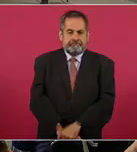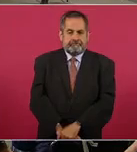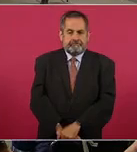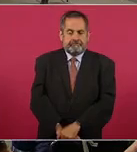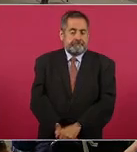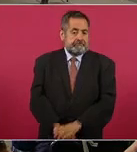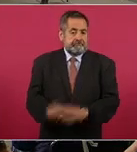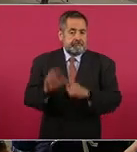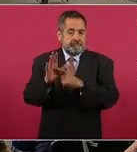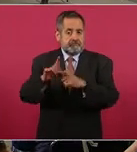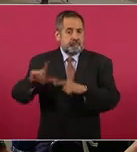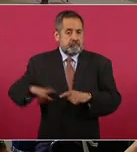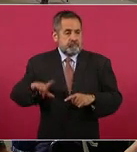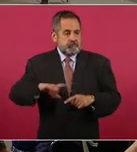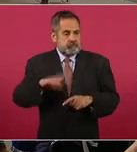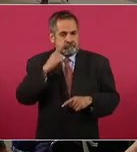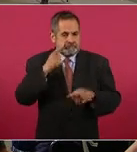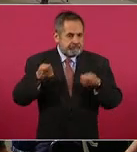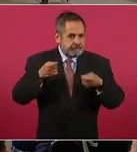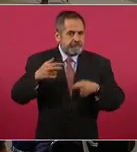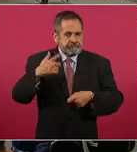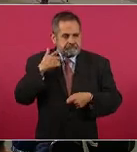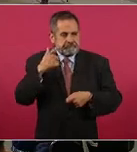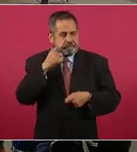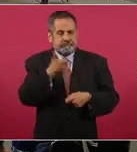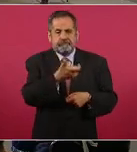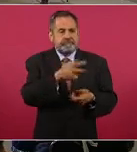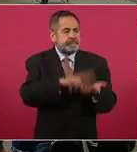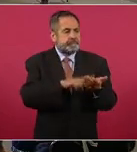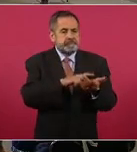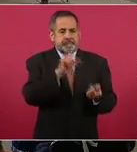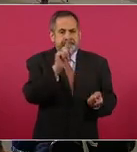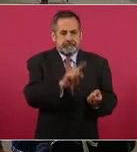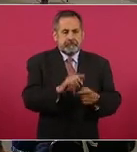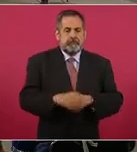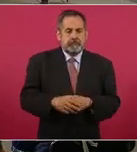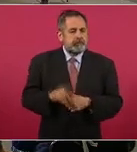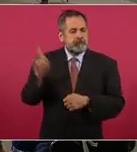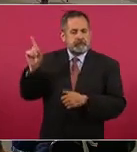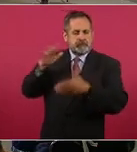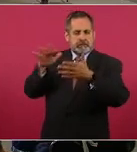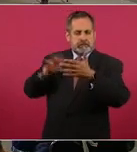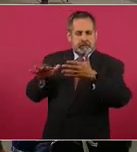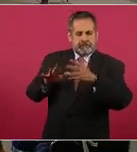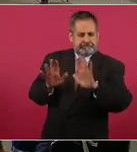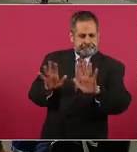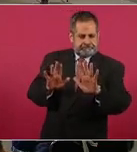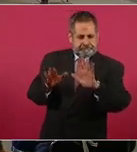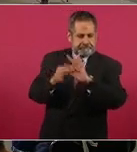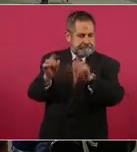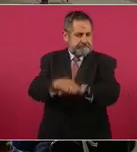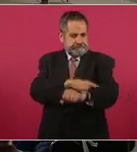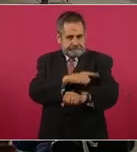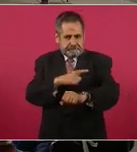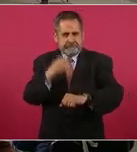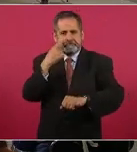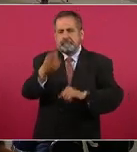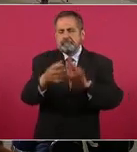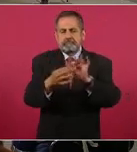precios. La siguiente, por favor. Esta está muy larga, nada más se las voy a platicar.